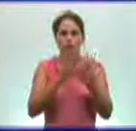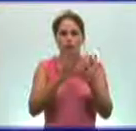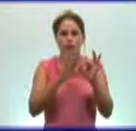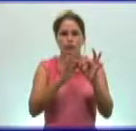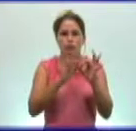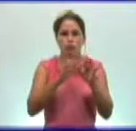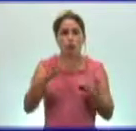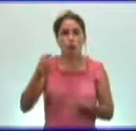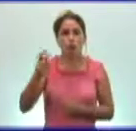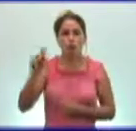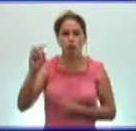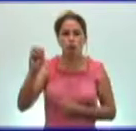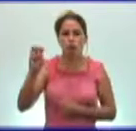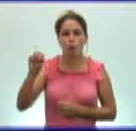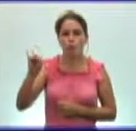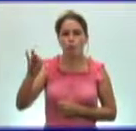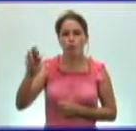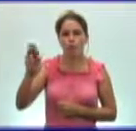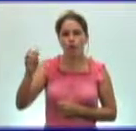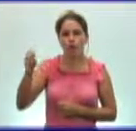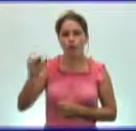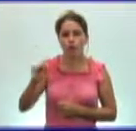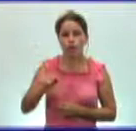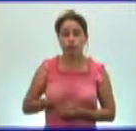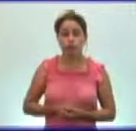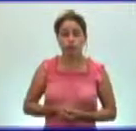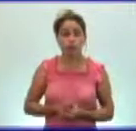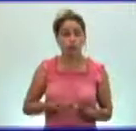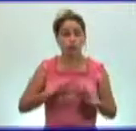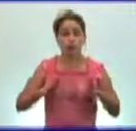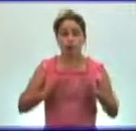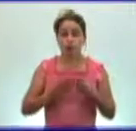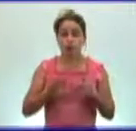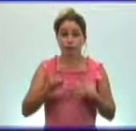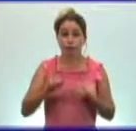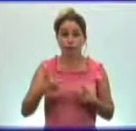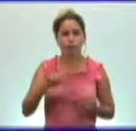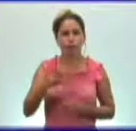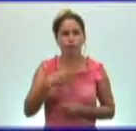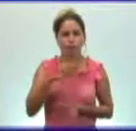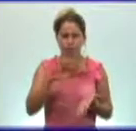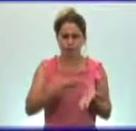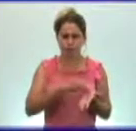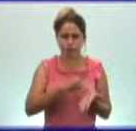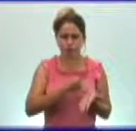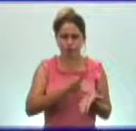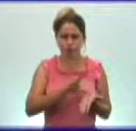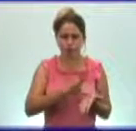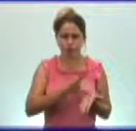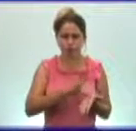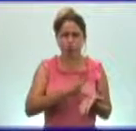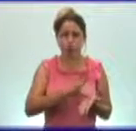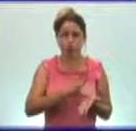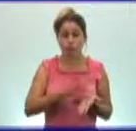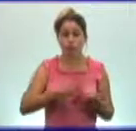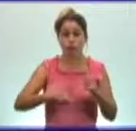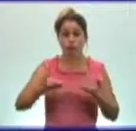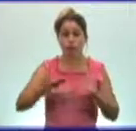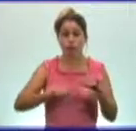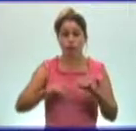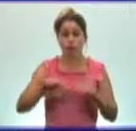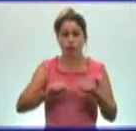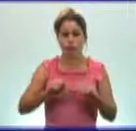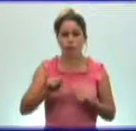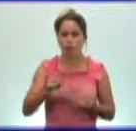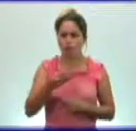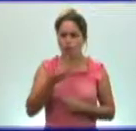silicio. Todos estos temas que le estamos tratando aquí, todos se encuentran en el libro de texto de química, por lo tanto, ustedes pueden ir